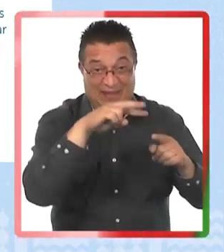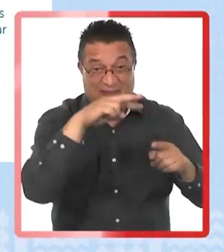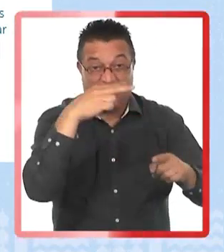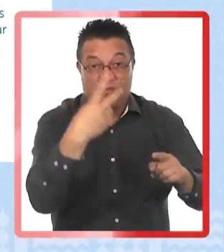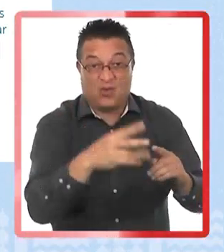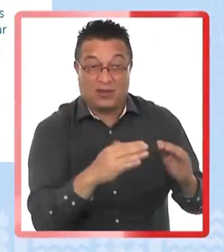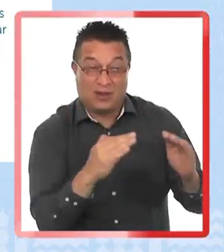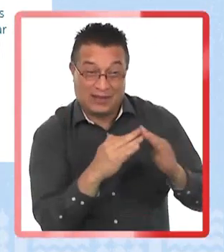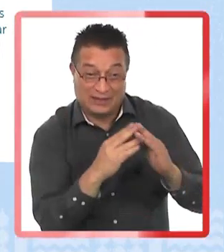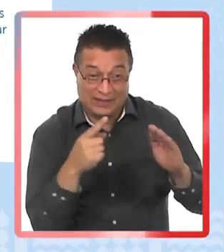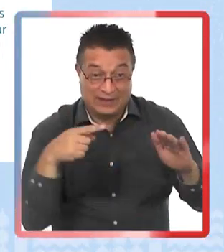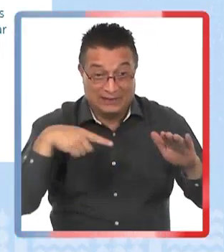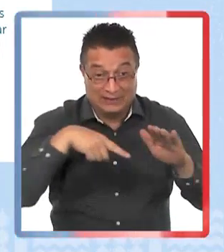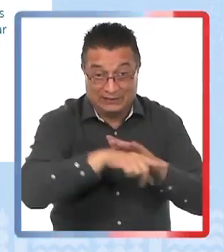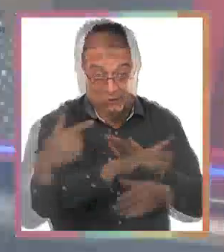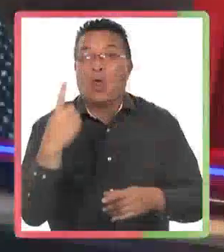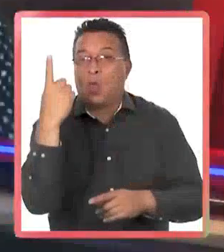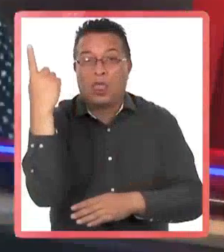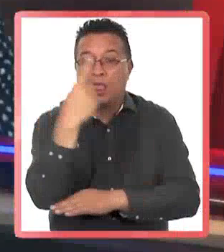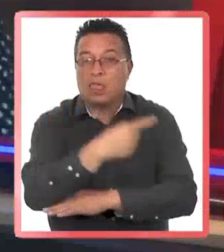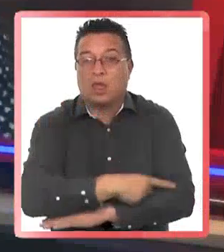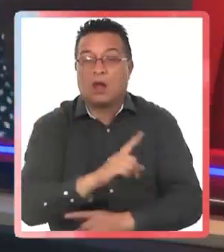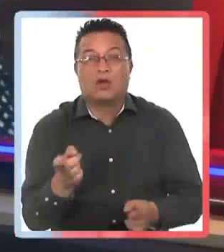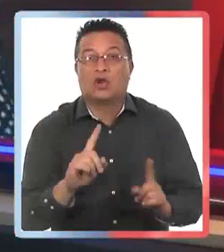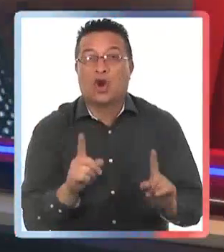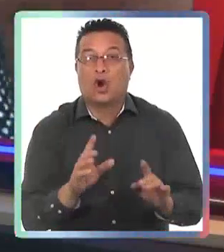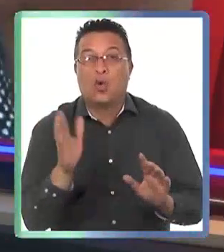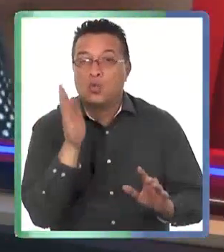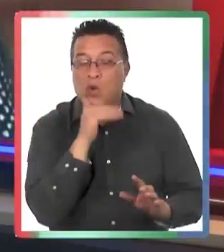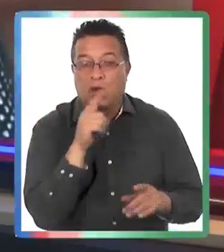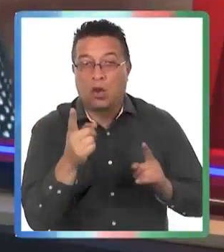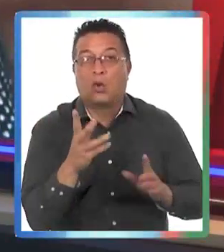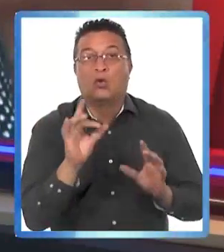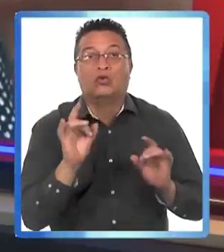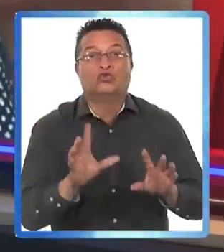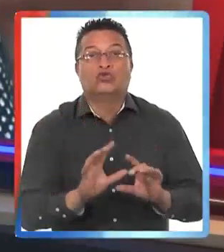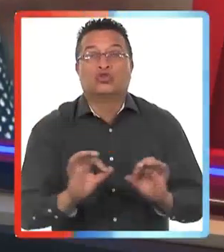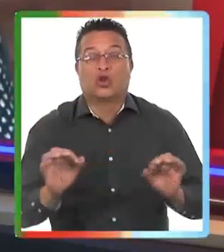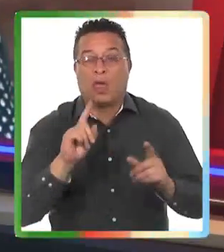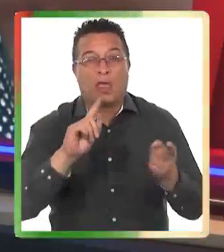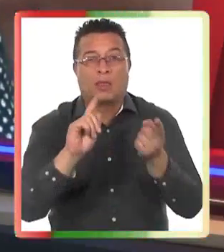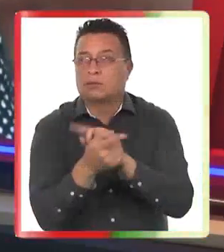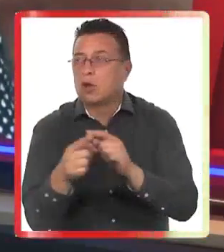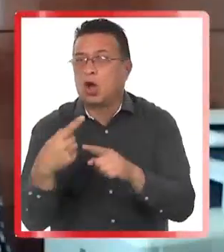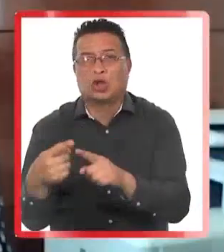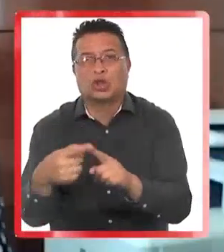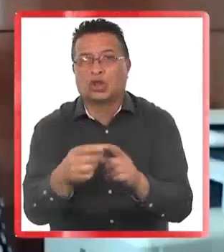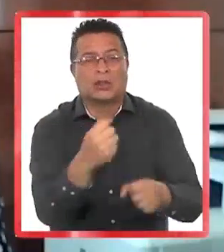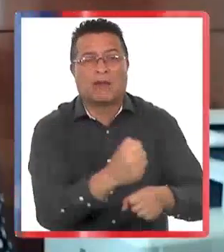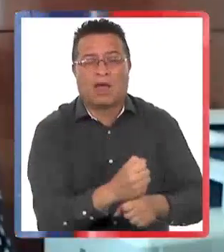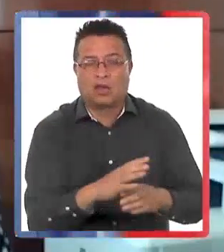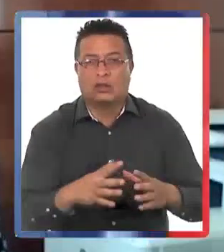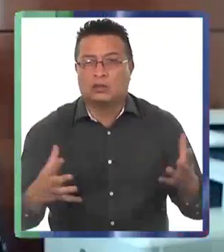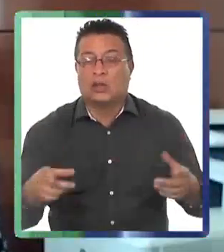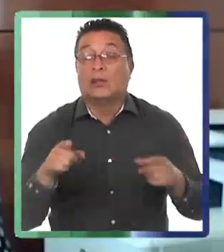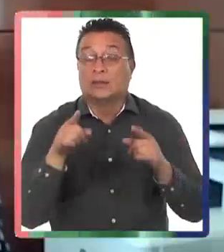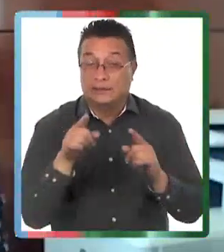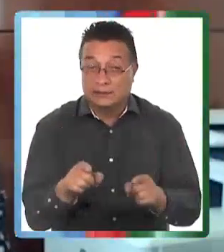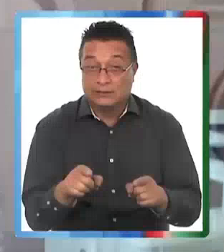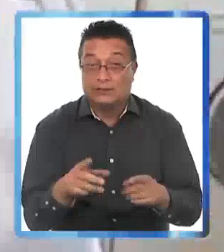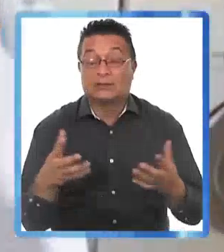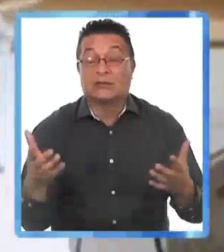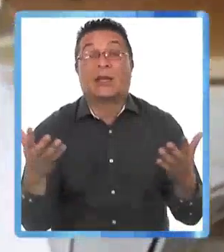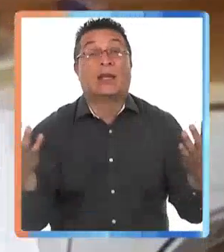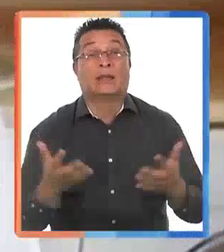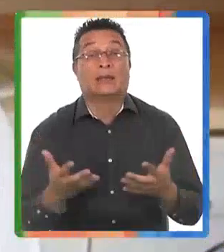no tienen regulación de jornada laboral, tienen una regulación de la jornada de descanso, al revés del resto de los trabajadores. Entonces, en